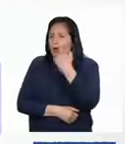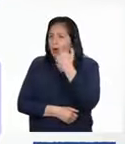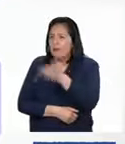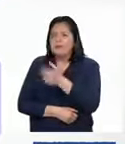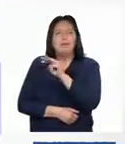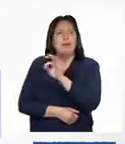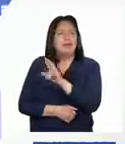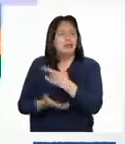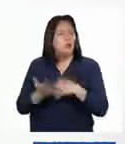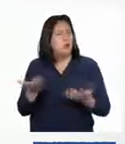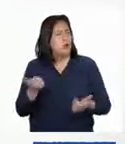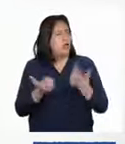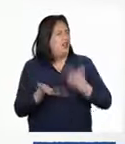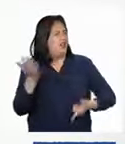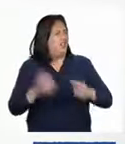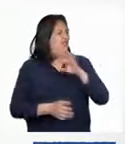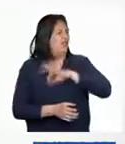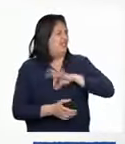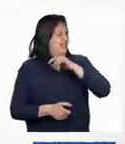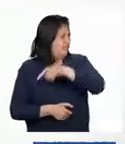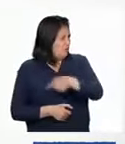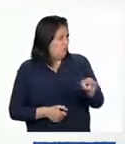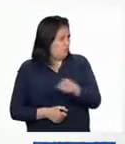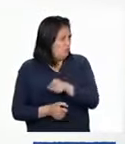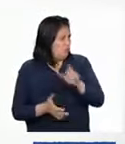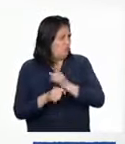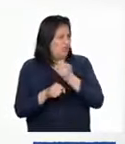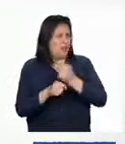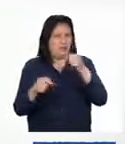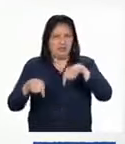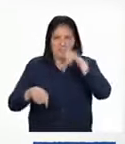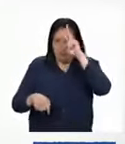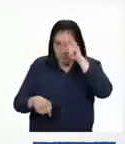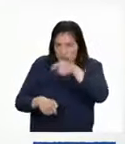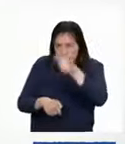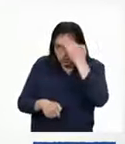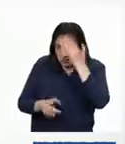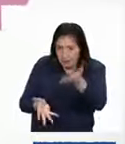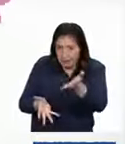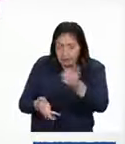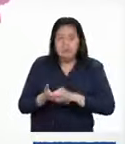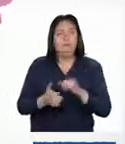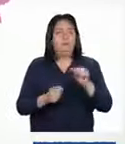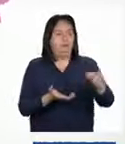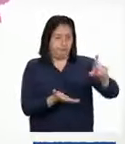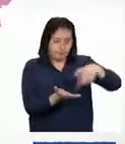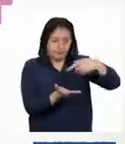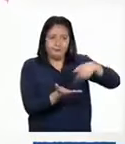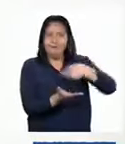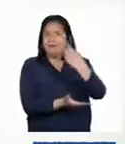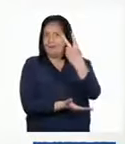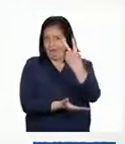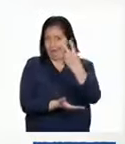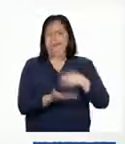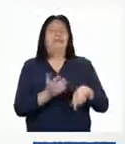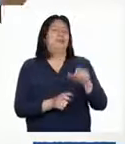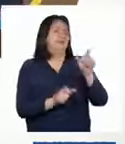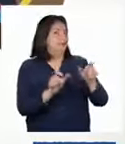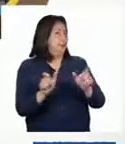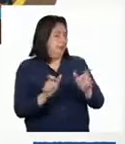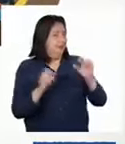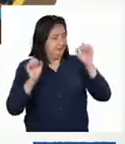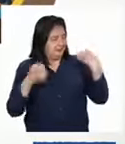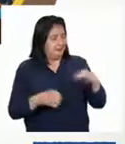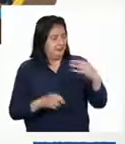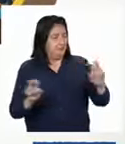¿pueden identificar qué beneficios han traído sus trabajos? ¿Lo saben? He recibido 2 mensajes de personitas